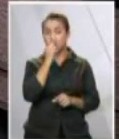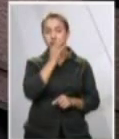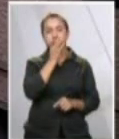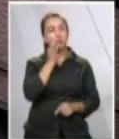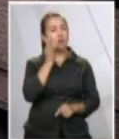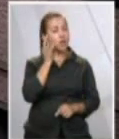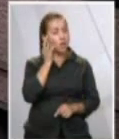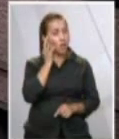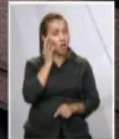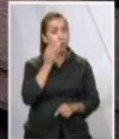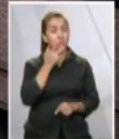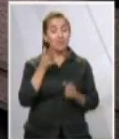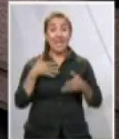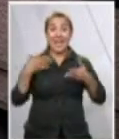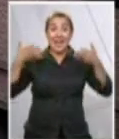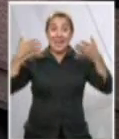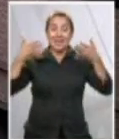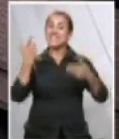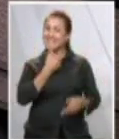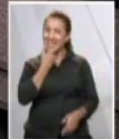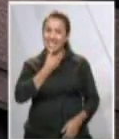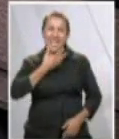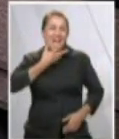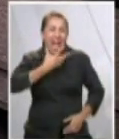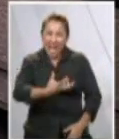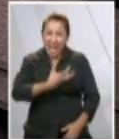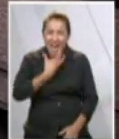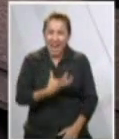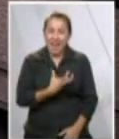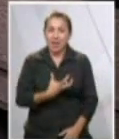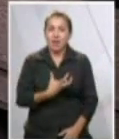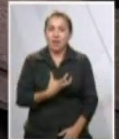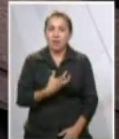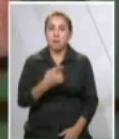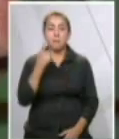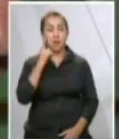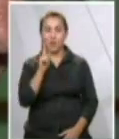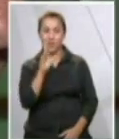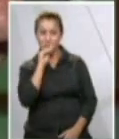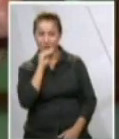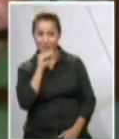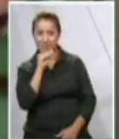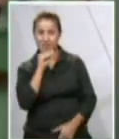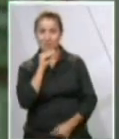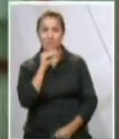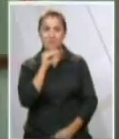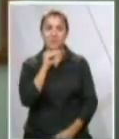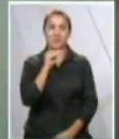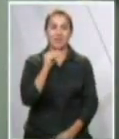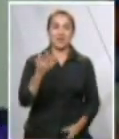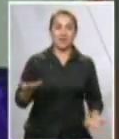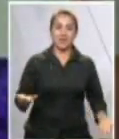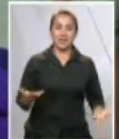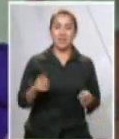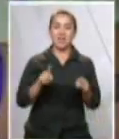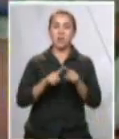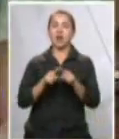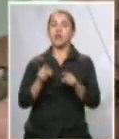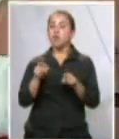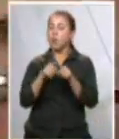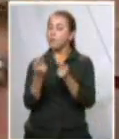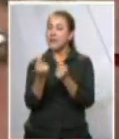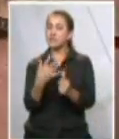calladito. Cuando está alegre, se ríe a carcajada, a pesar de que no habla. Lo quiero como un hijo, le digo